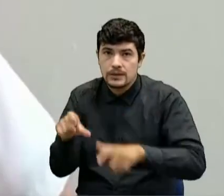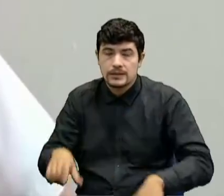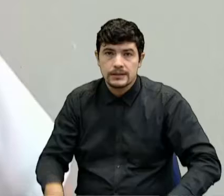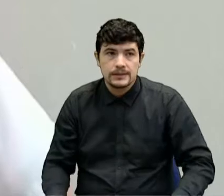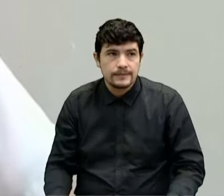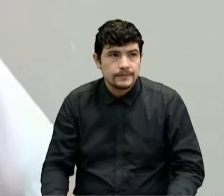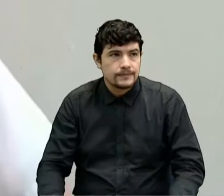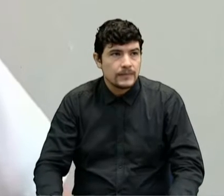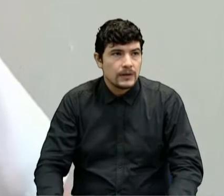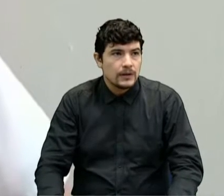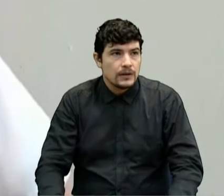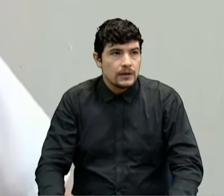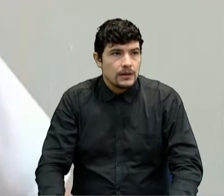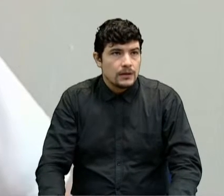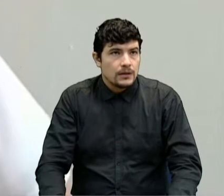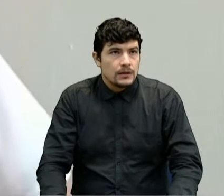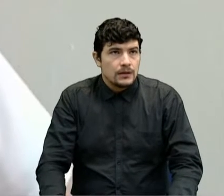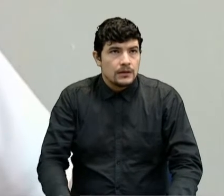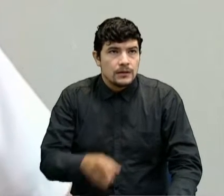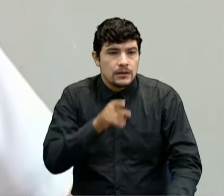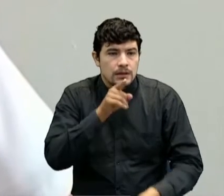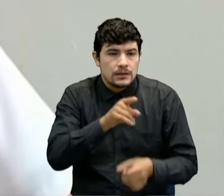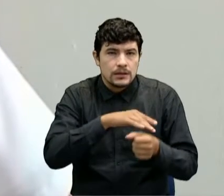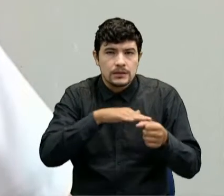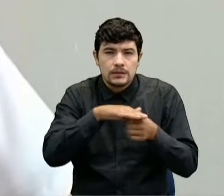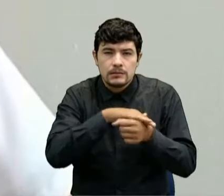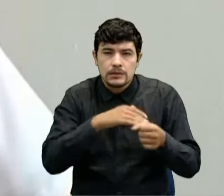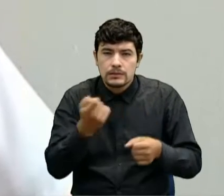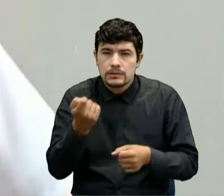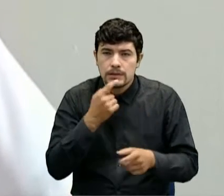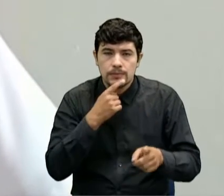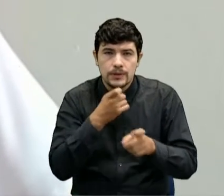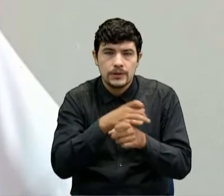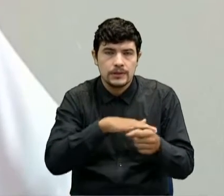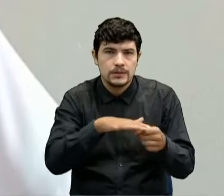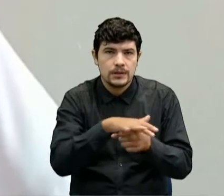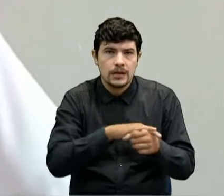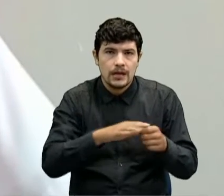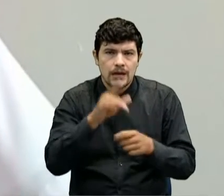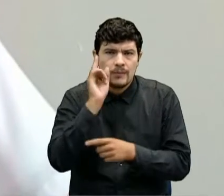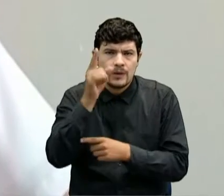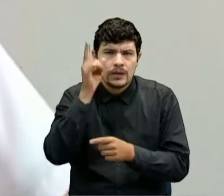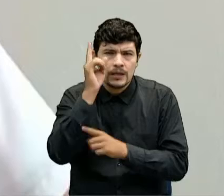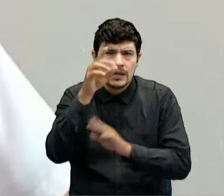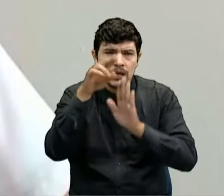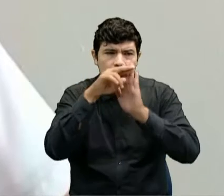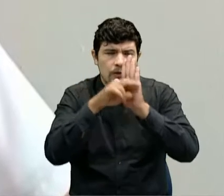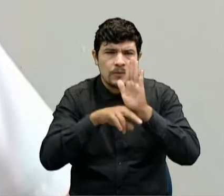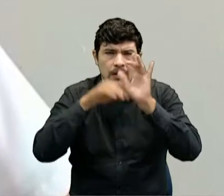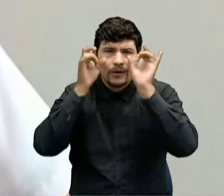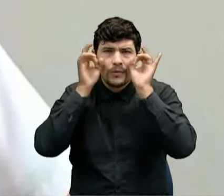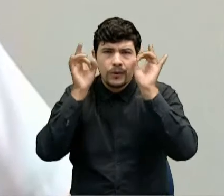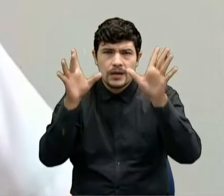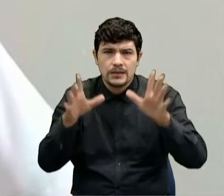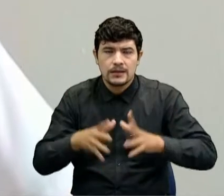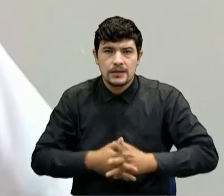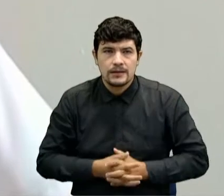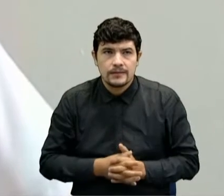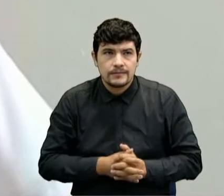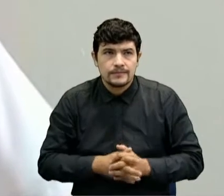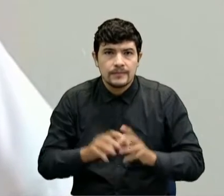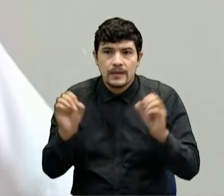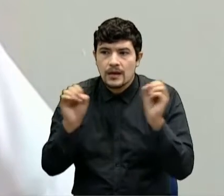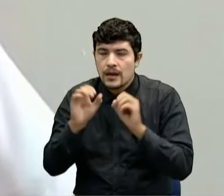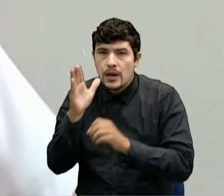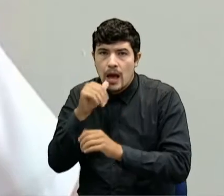Ha sido un verdadero fracaso, unas políticas implementadas fracasadas, porque no hay